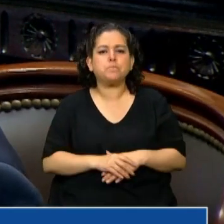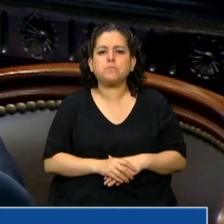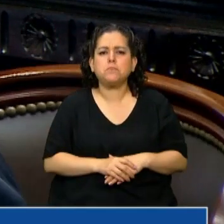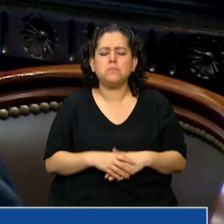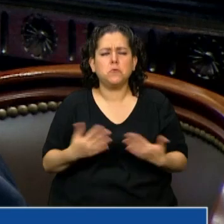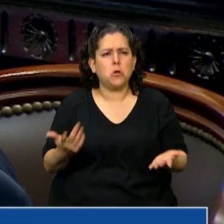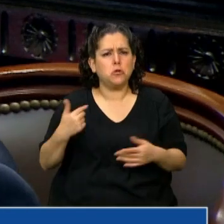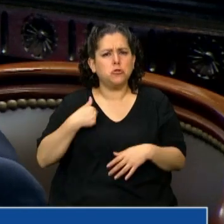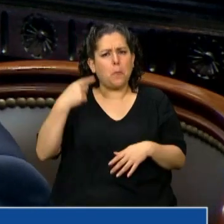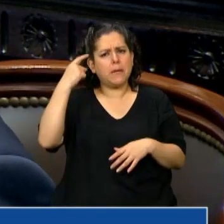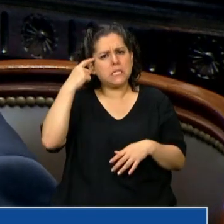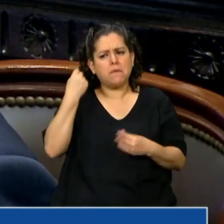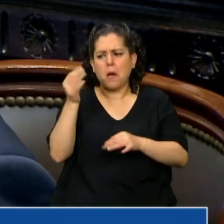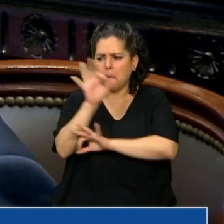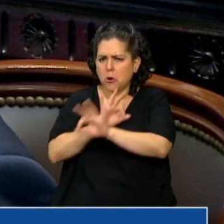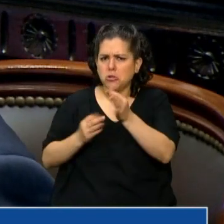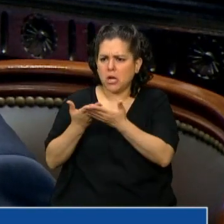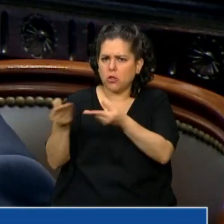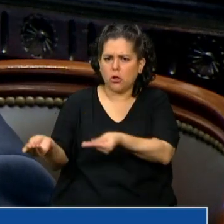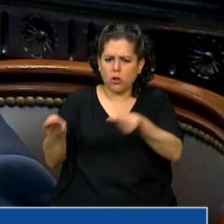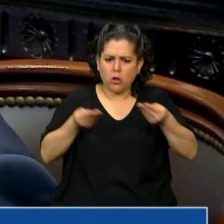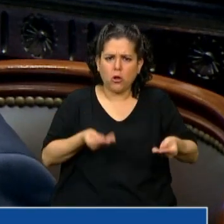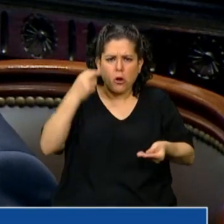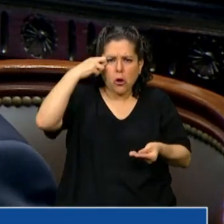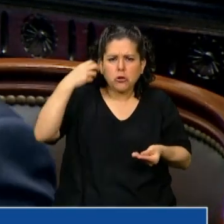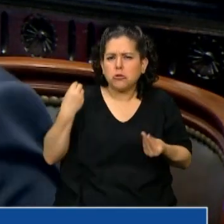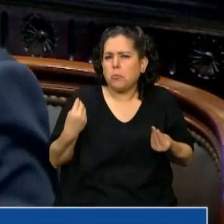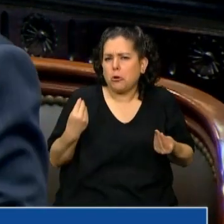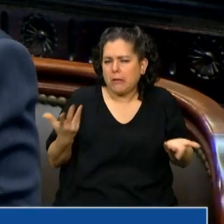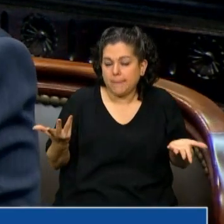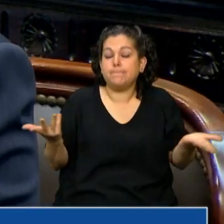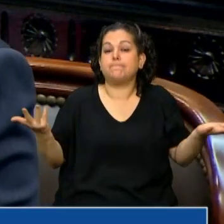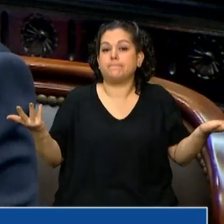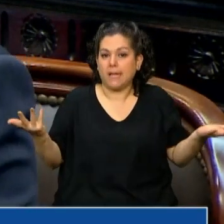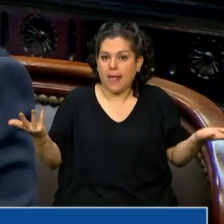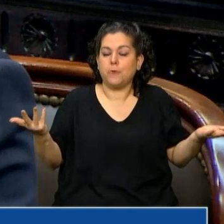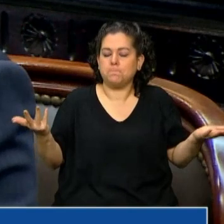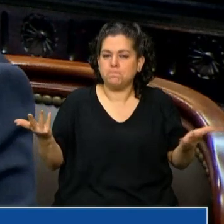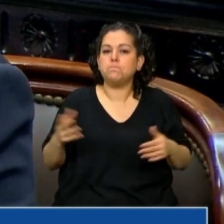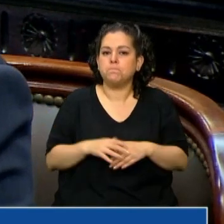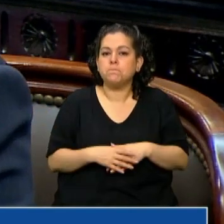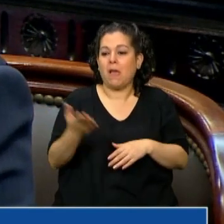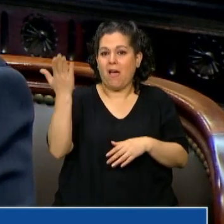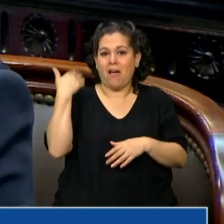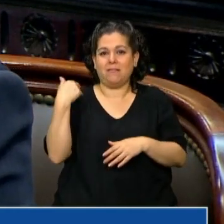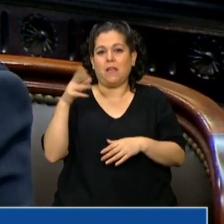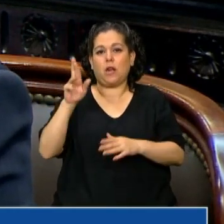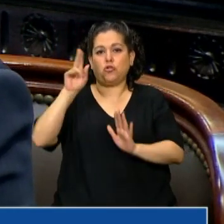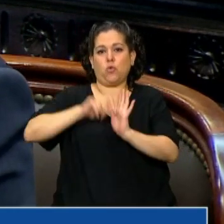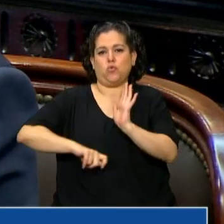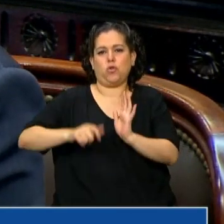¿por qué viene entonces el proyecto de ley? Bueno, viene porque cuando se hizo por resolución de la